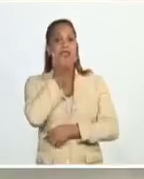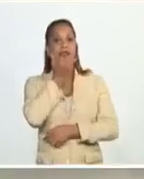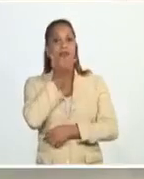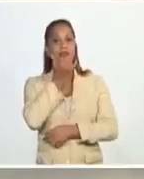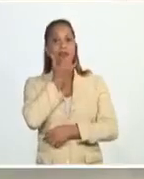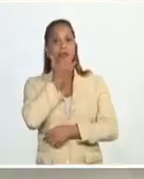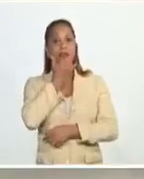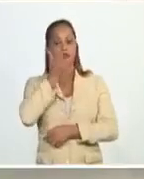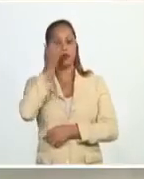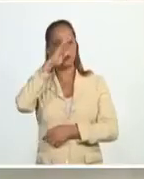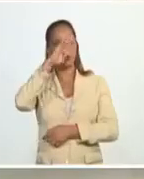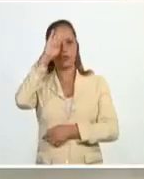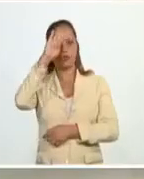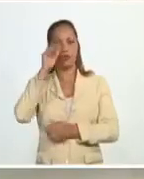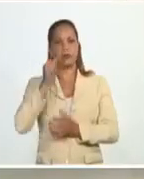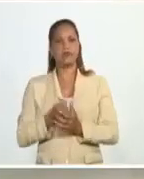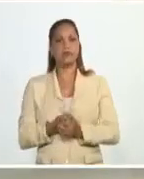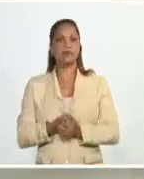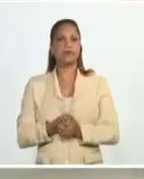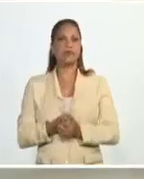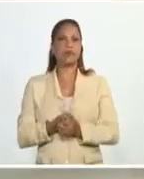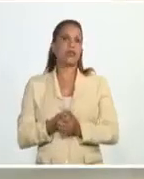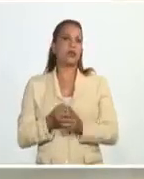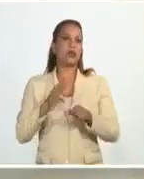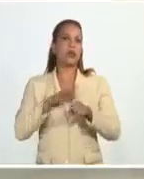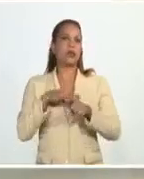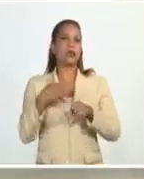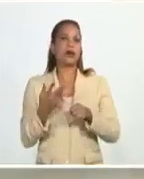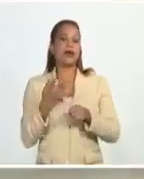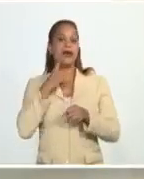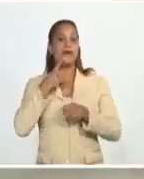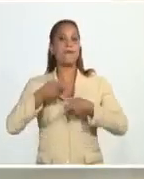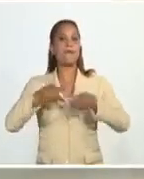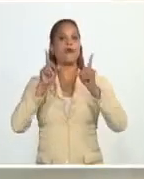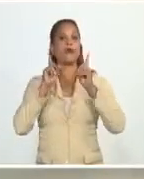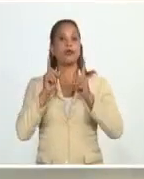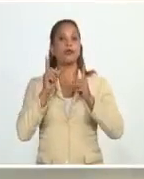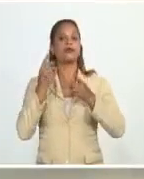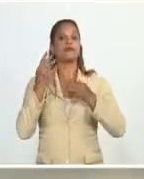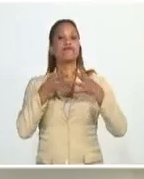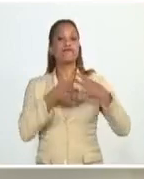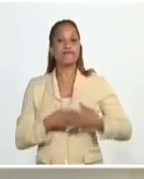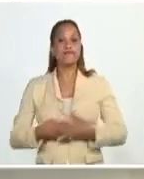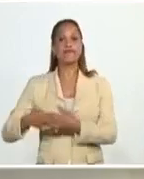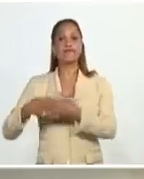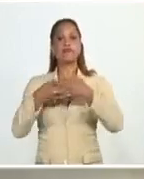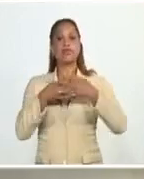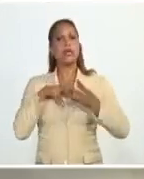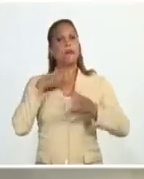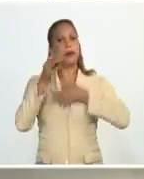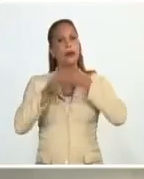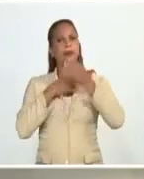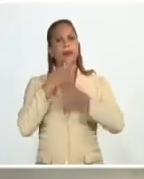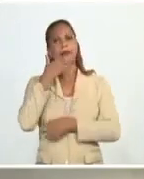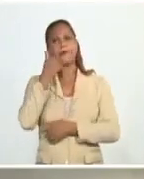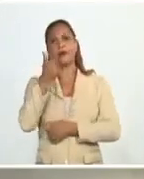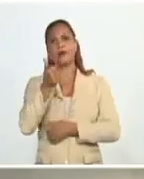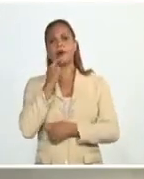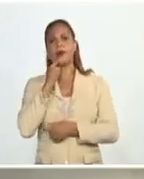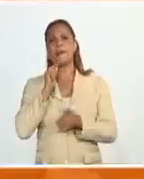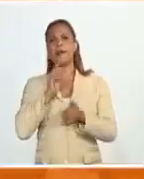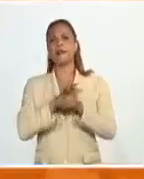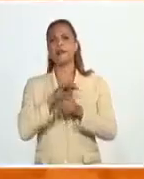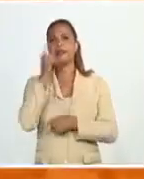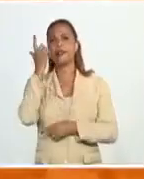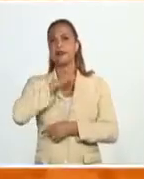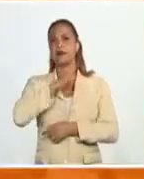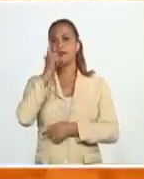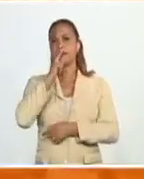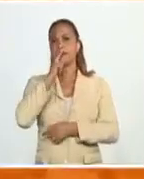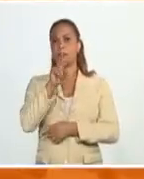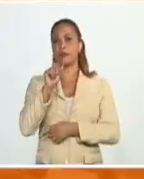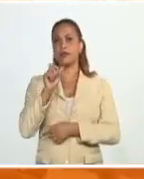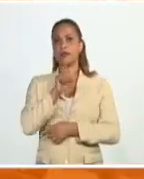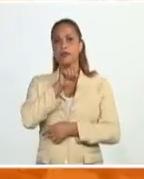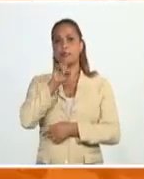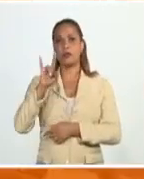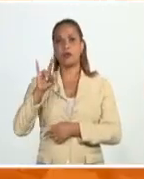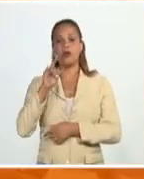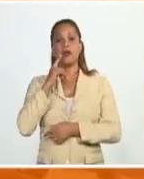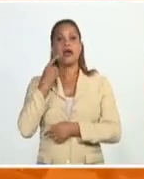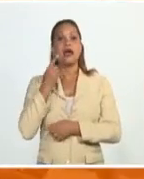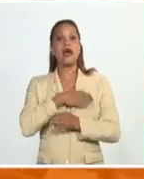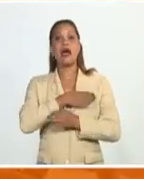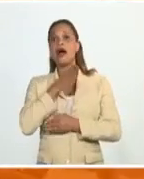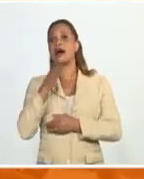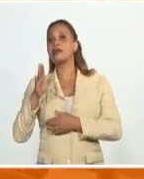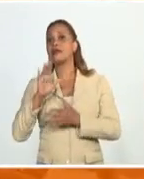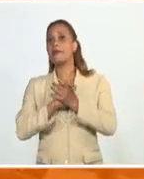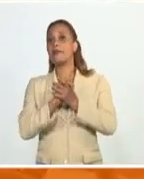las Antillas debido a la genocida política. Para ser más específicos, desde abril de 2019 hasta marzo de